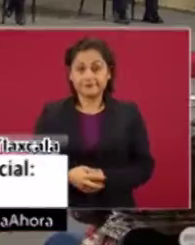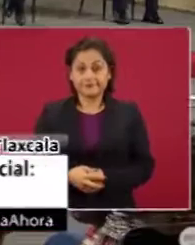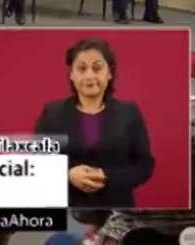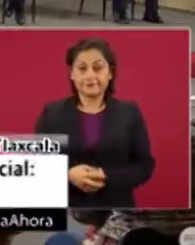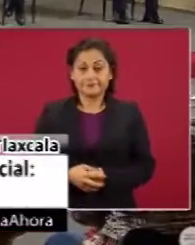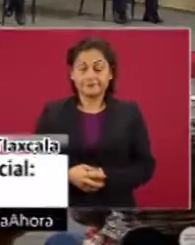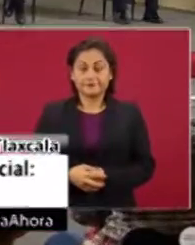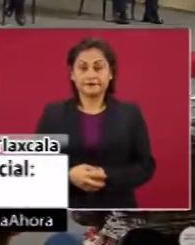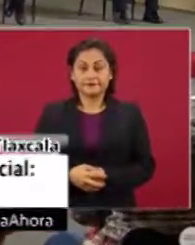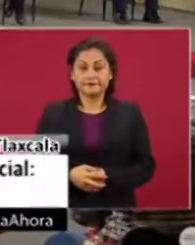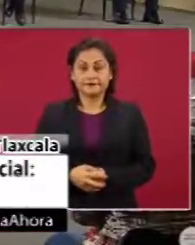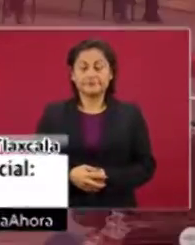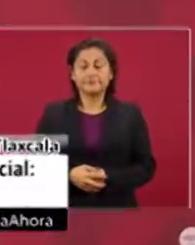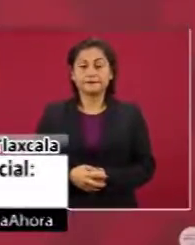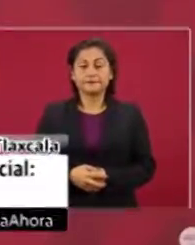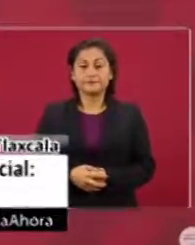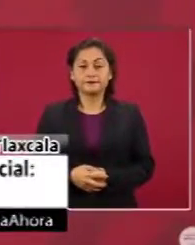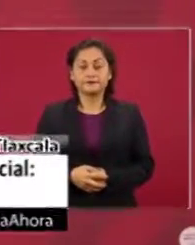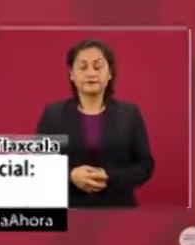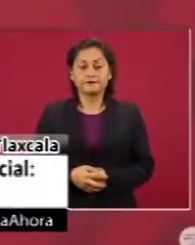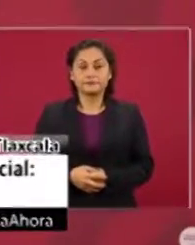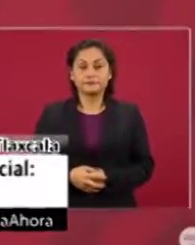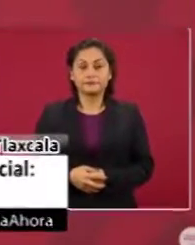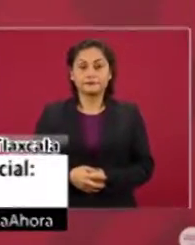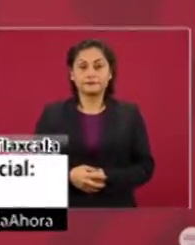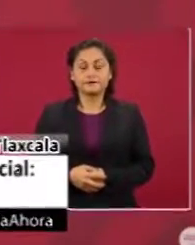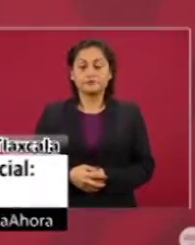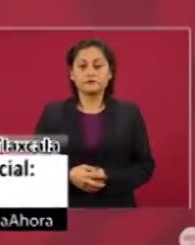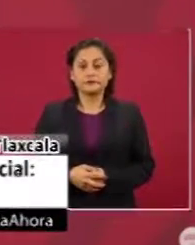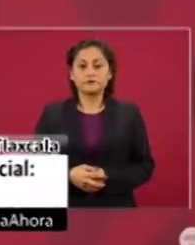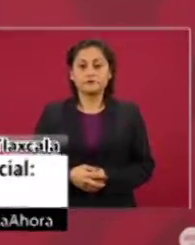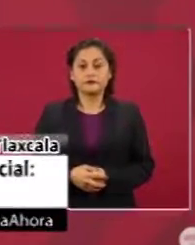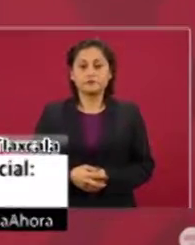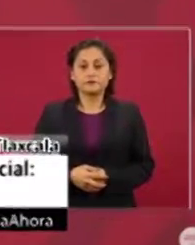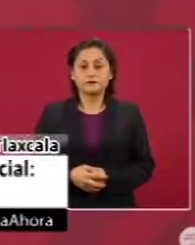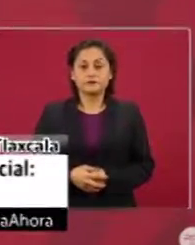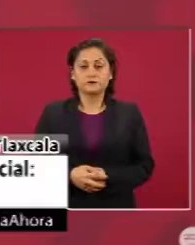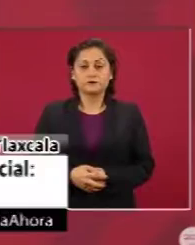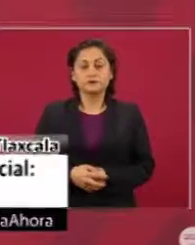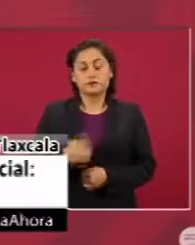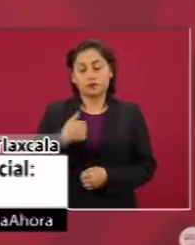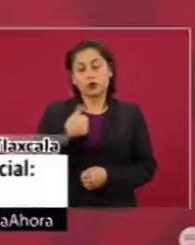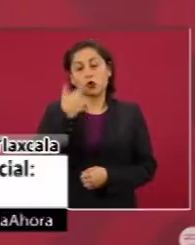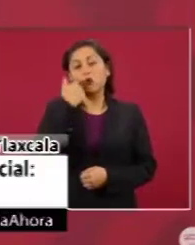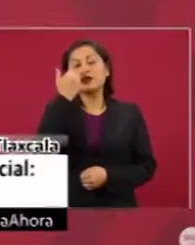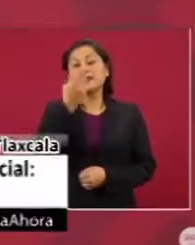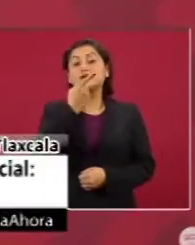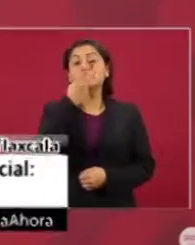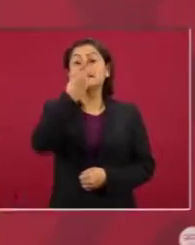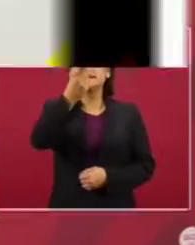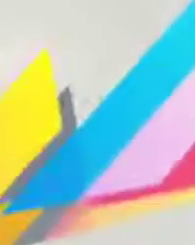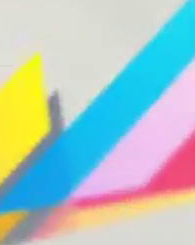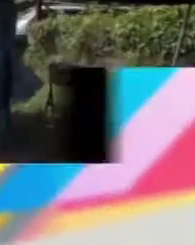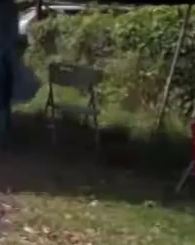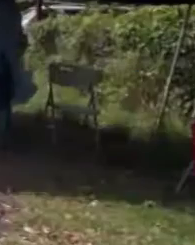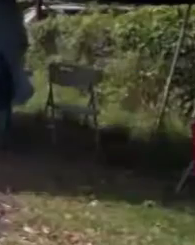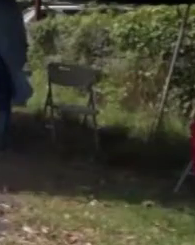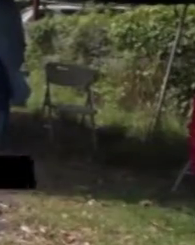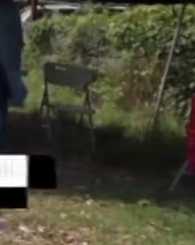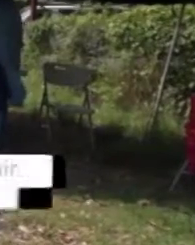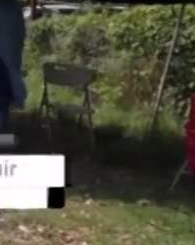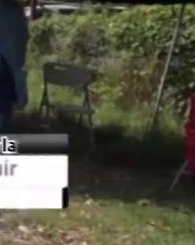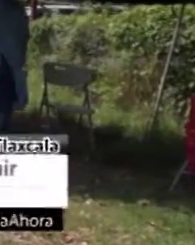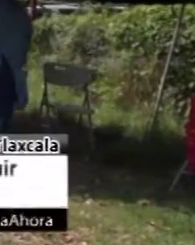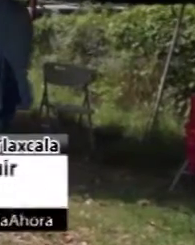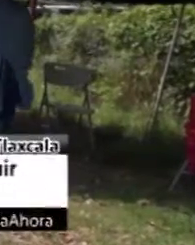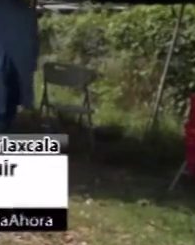común y no solo por traición a la patria. Por ello, el presidente la consideró como un gran avance histórico. La líder técnica